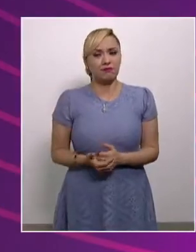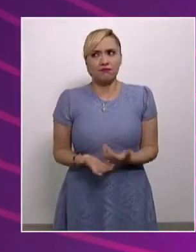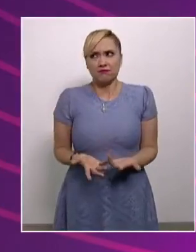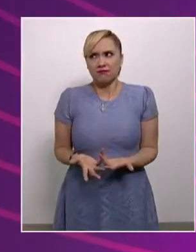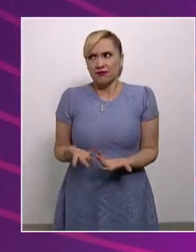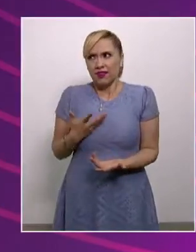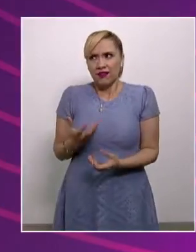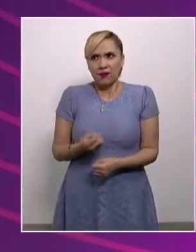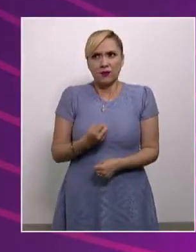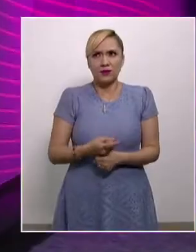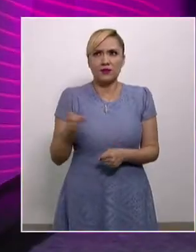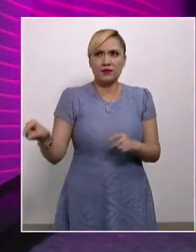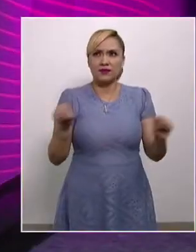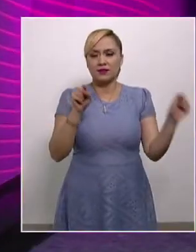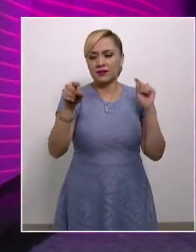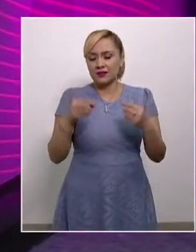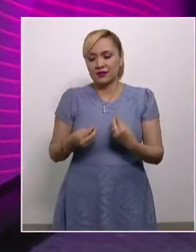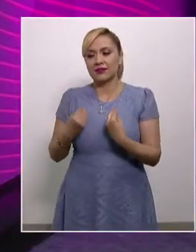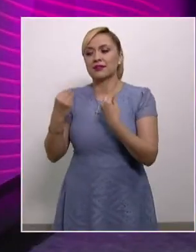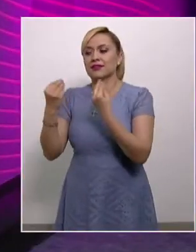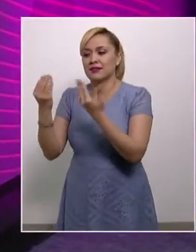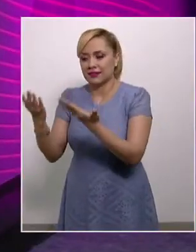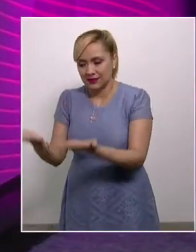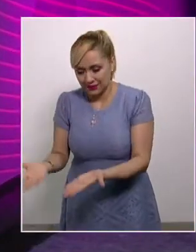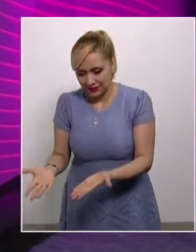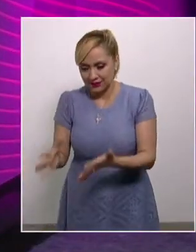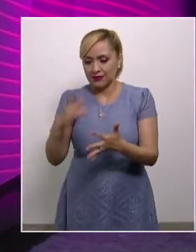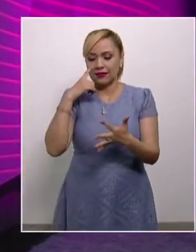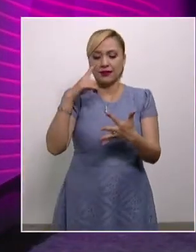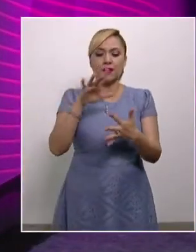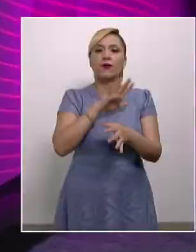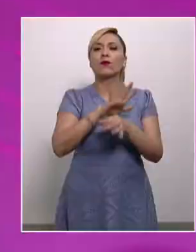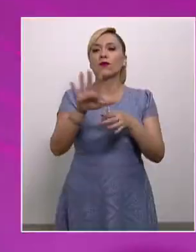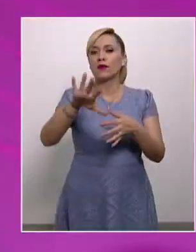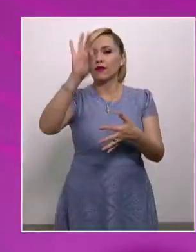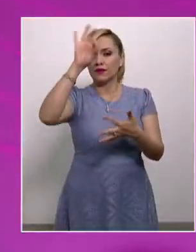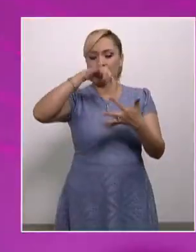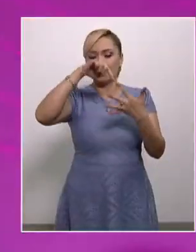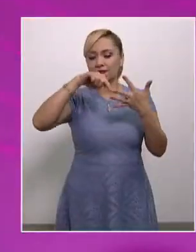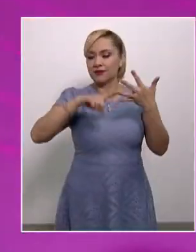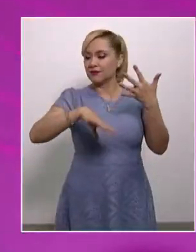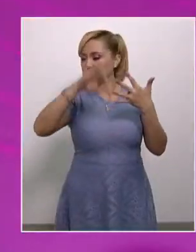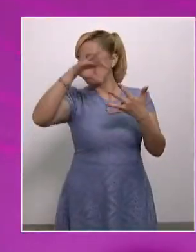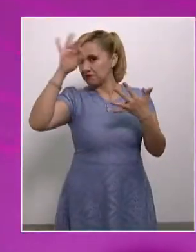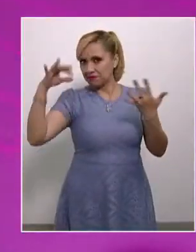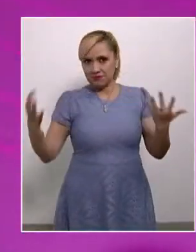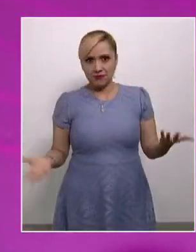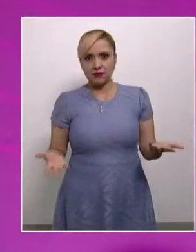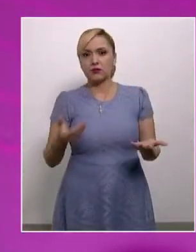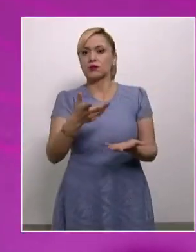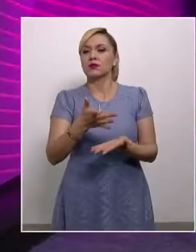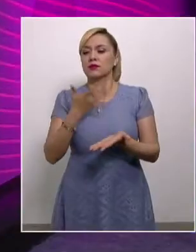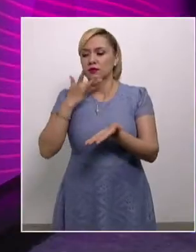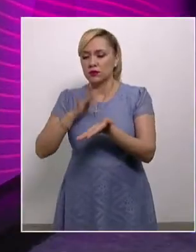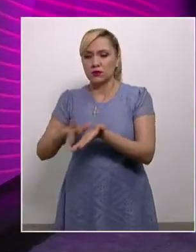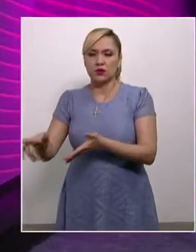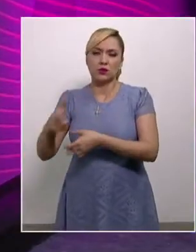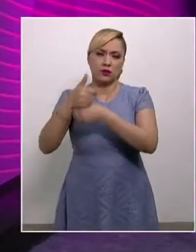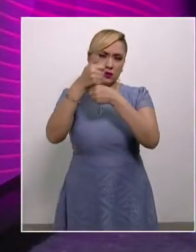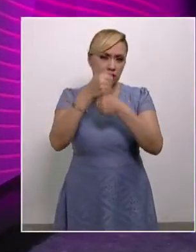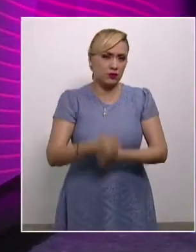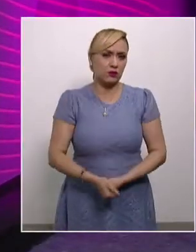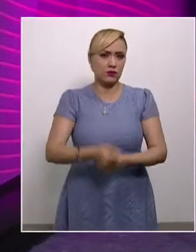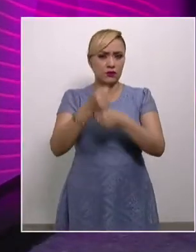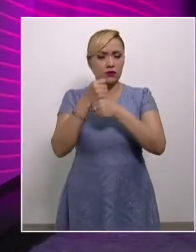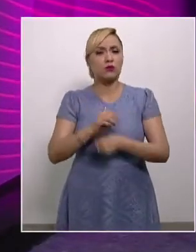hay opciones y es darles la oportunidad y decir, ok, si tú les tiendes la mano después de estas situaciones horribles que están viviendo, estas